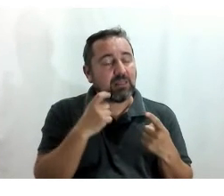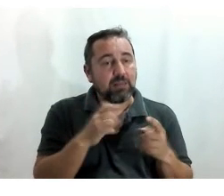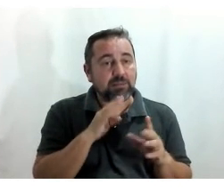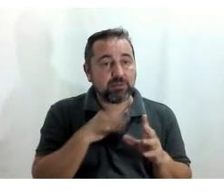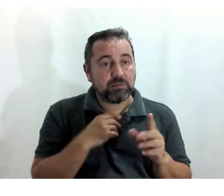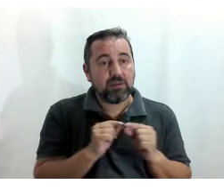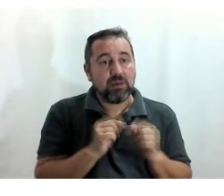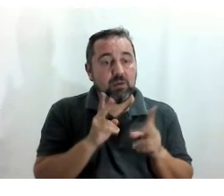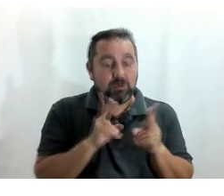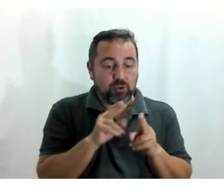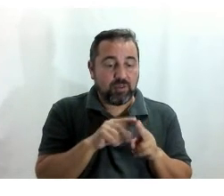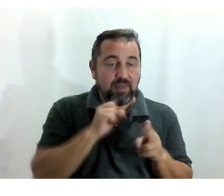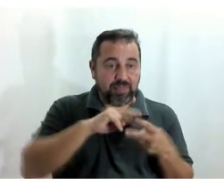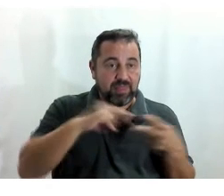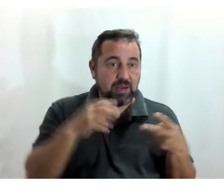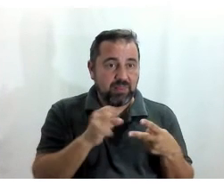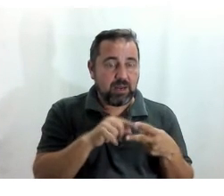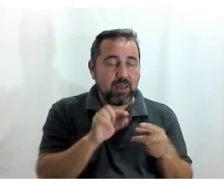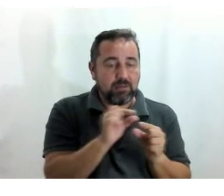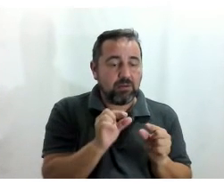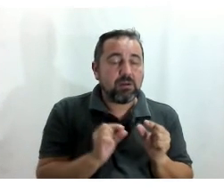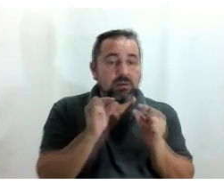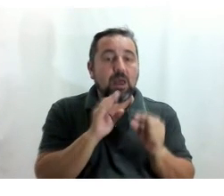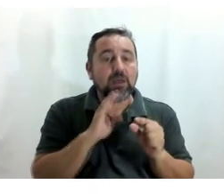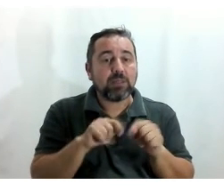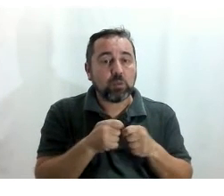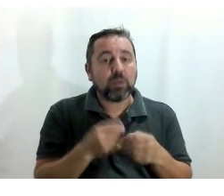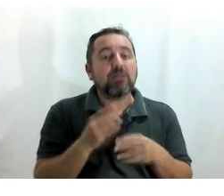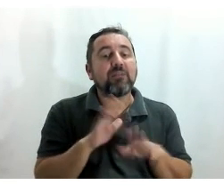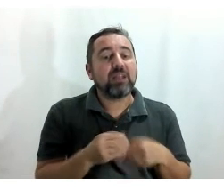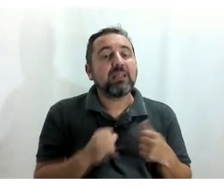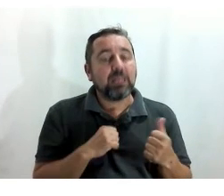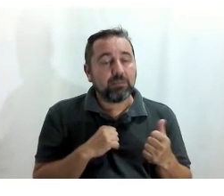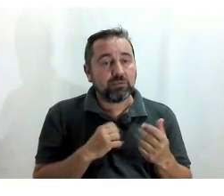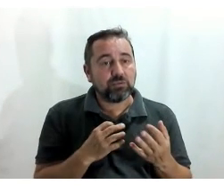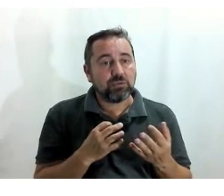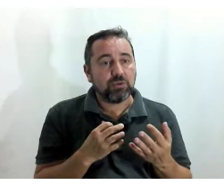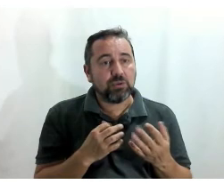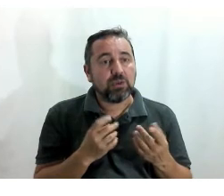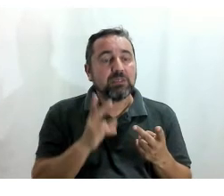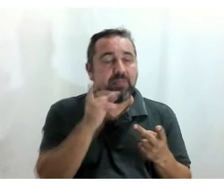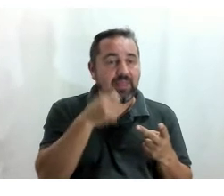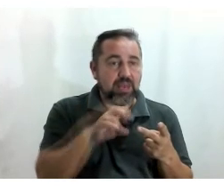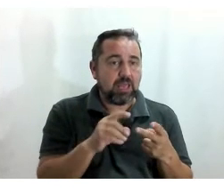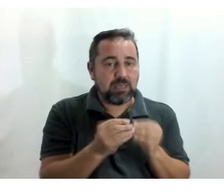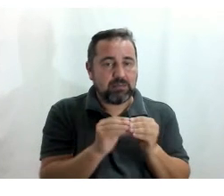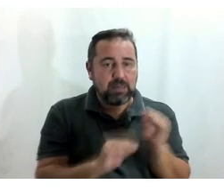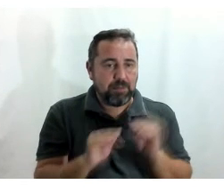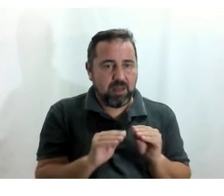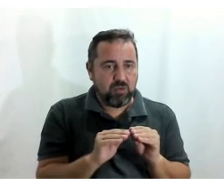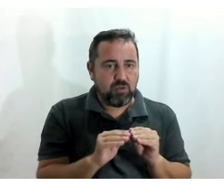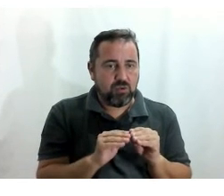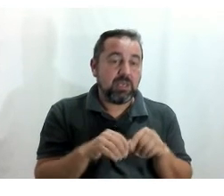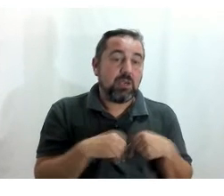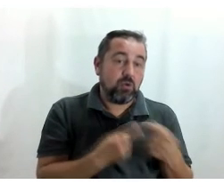este fragmento de DNA en el sitio donde estaba la rotura, con lo cual vamos a tener un DNA ya reparado. En los otros